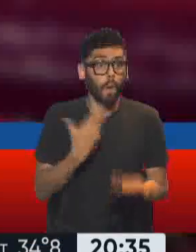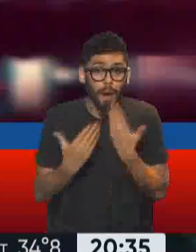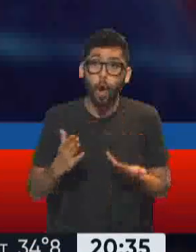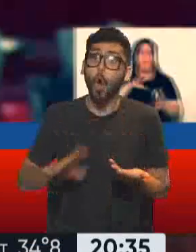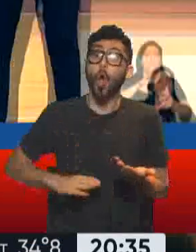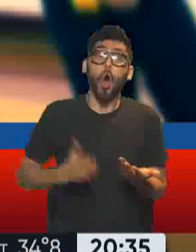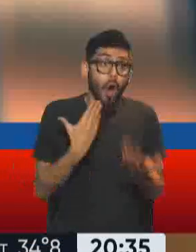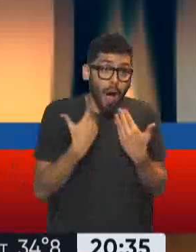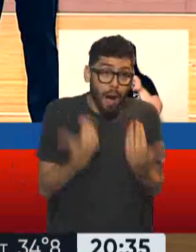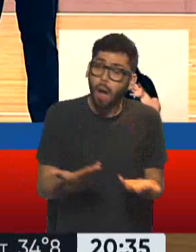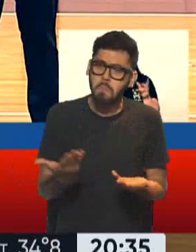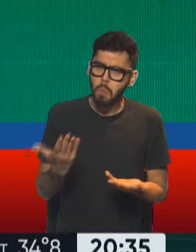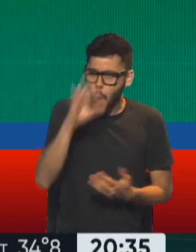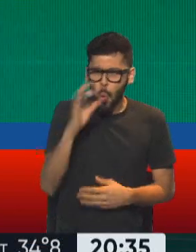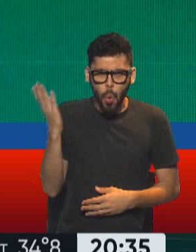gobierno